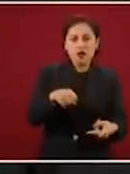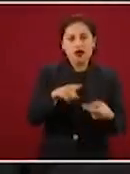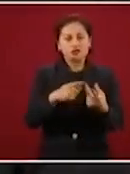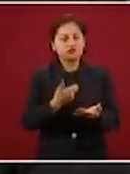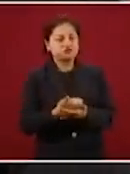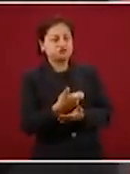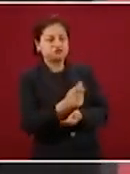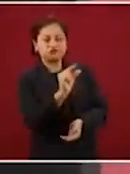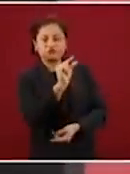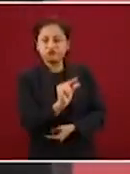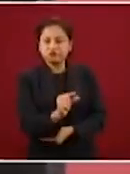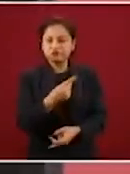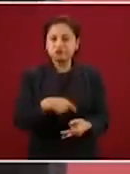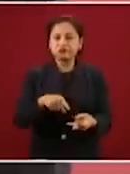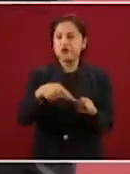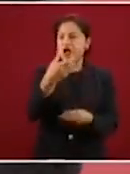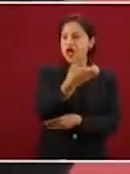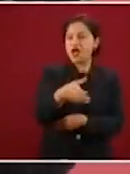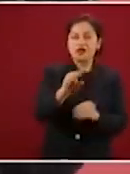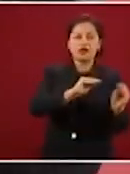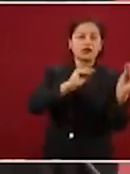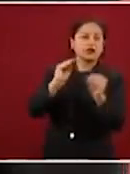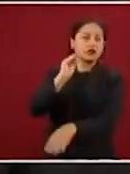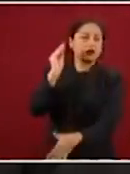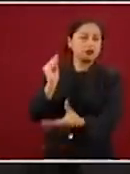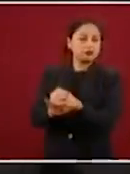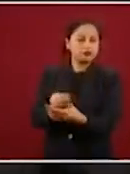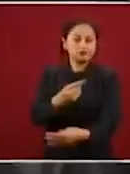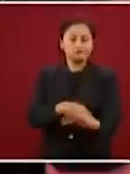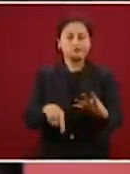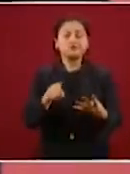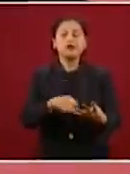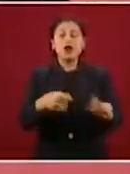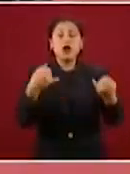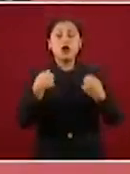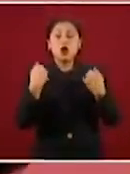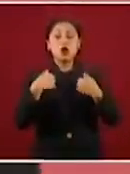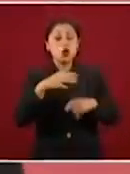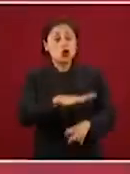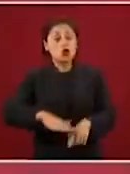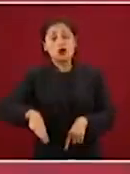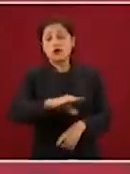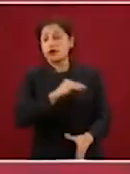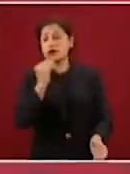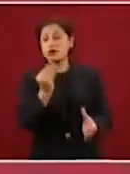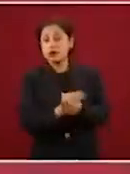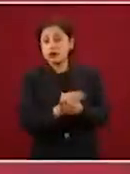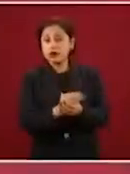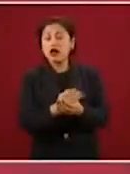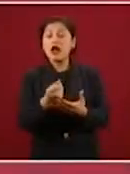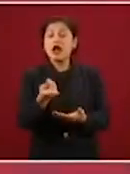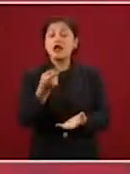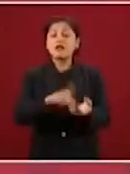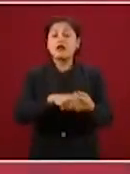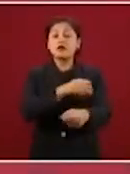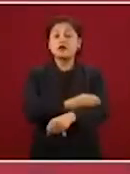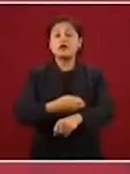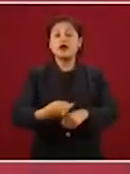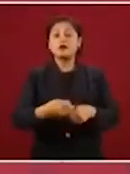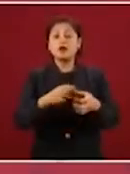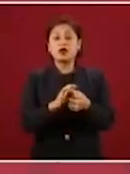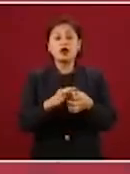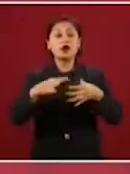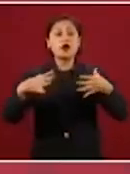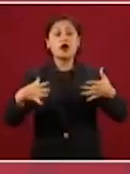campo, si se abandona a los jóvenes, si continúa la desintegración familiar, si